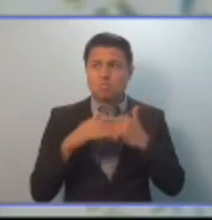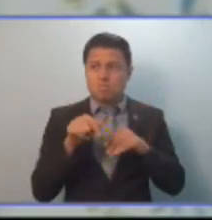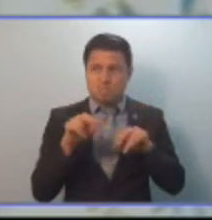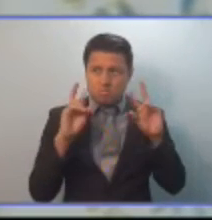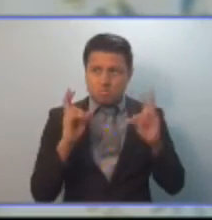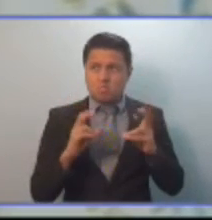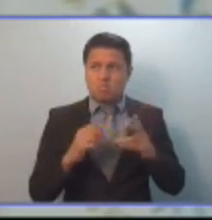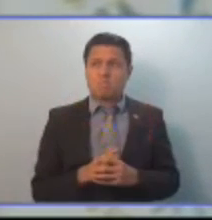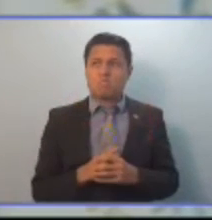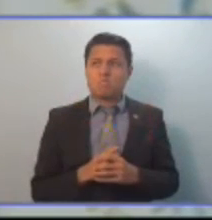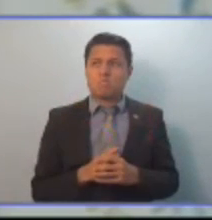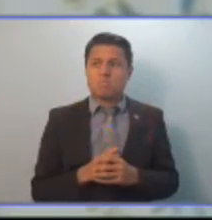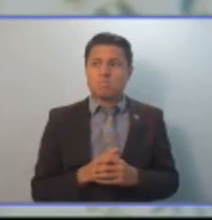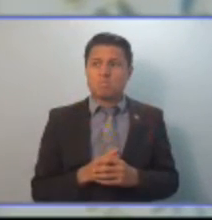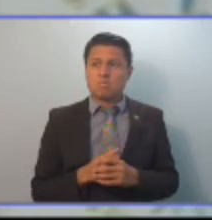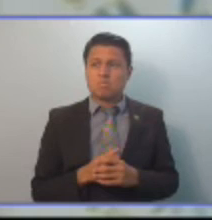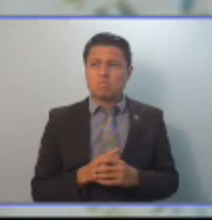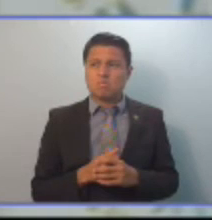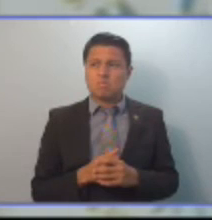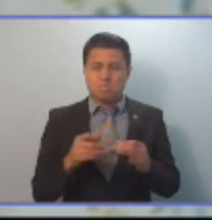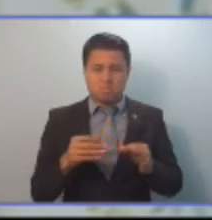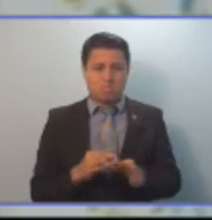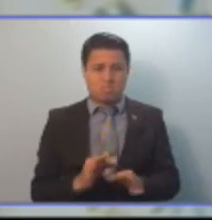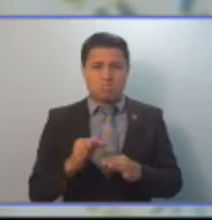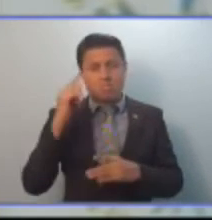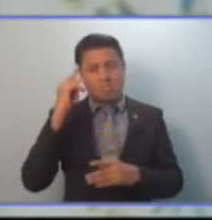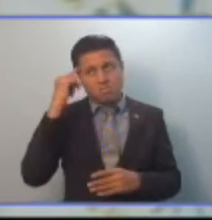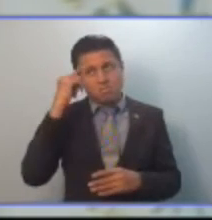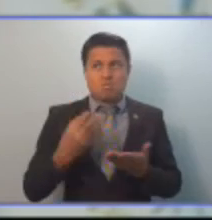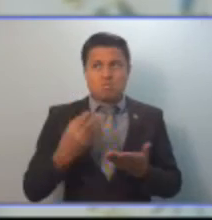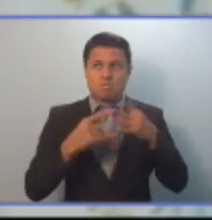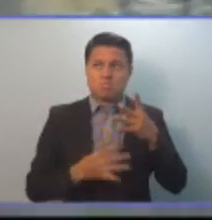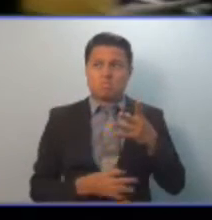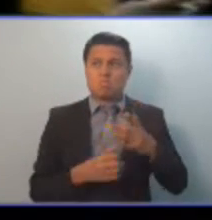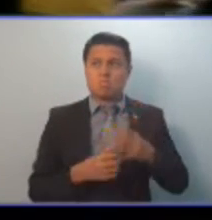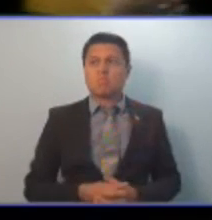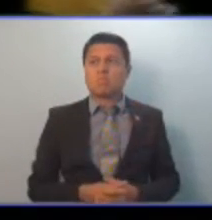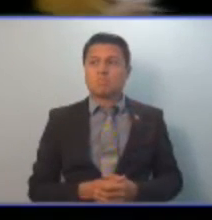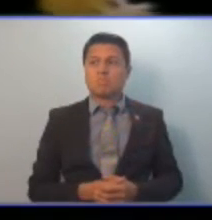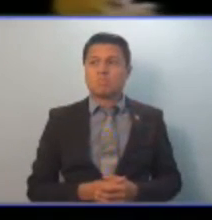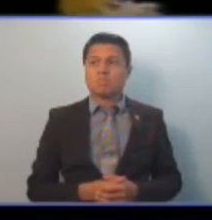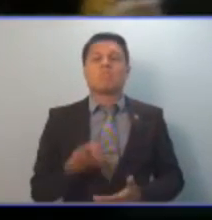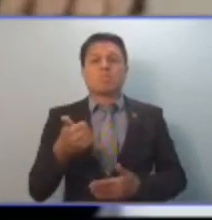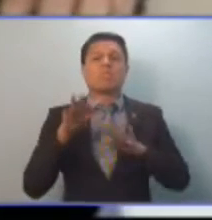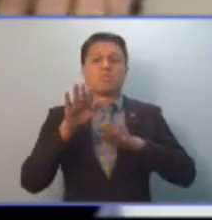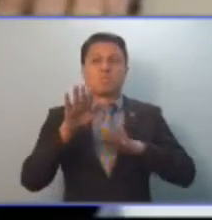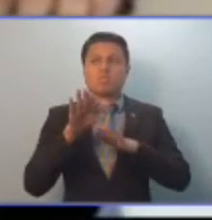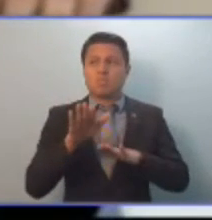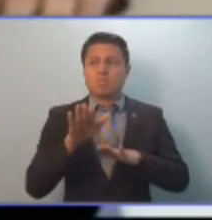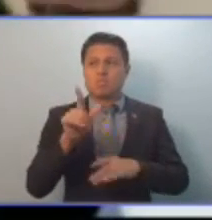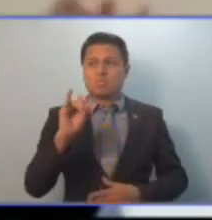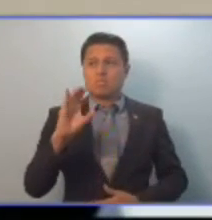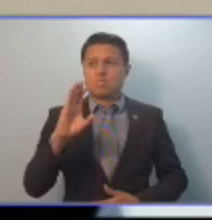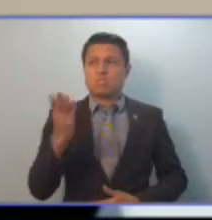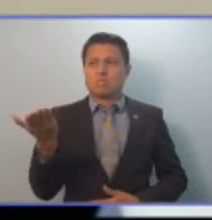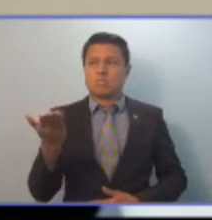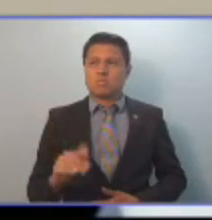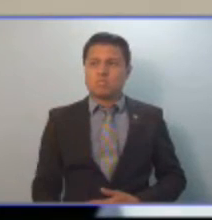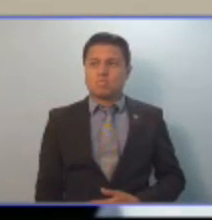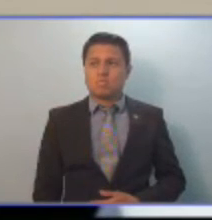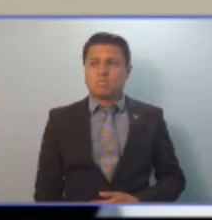parte y a esta corriente de pensamiento jurídico. Muchísimas gracias, licenciado.